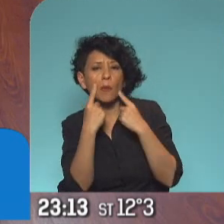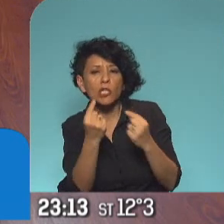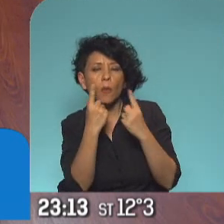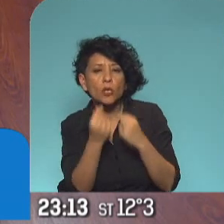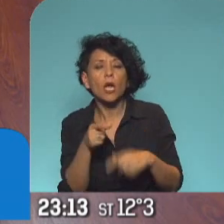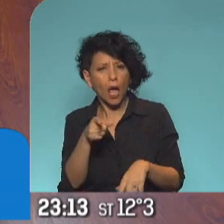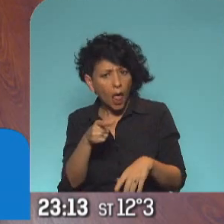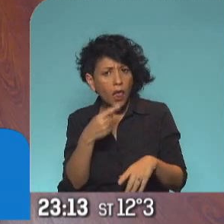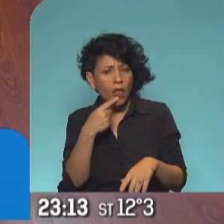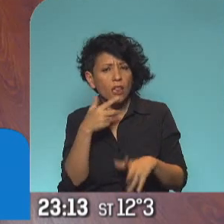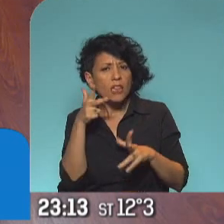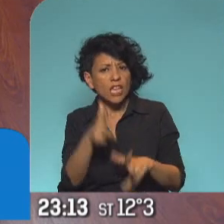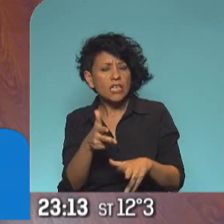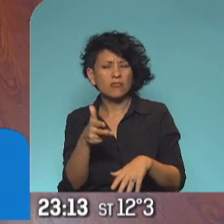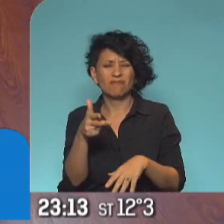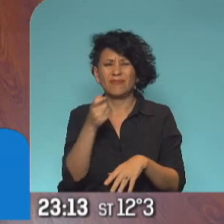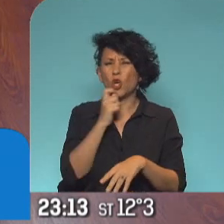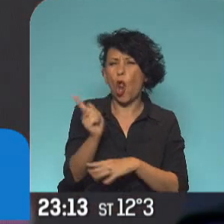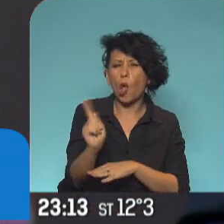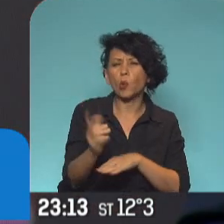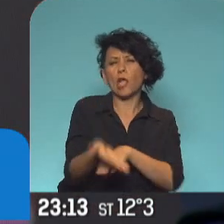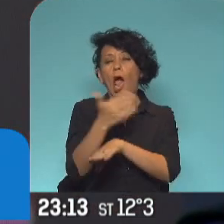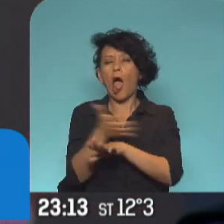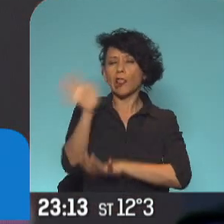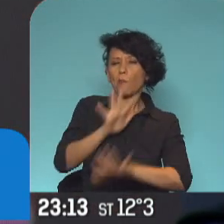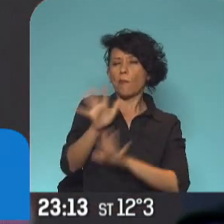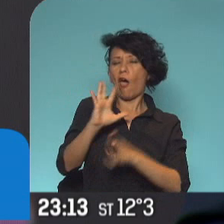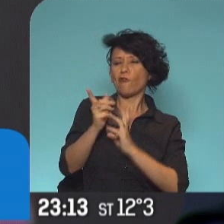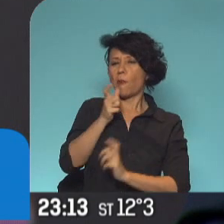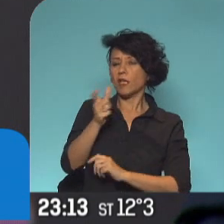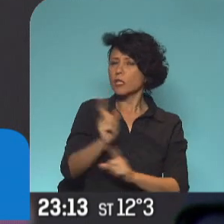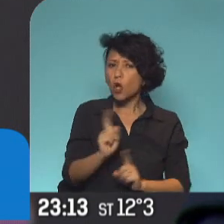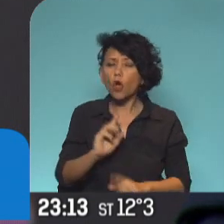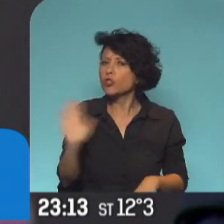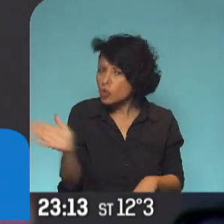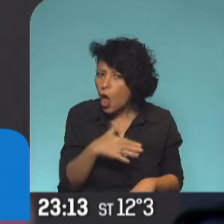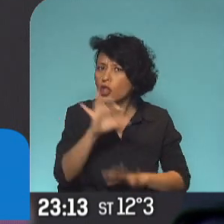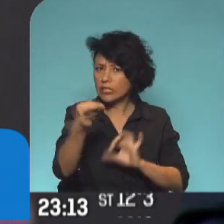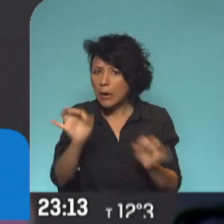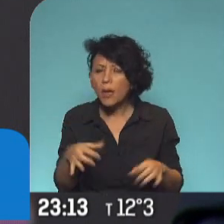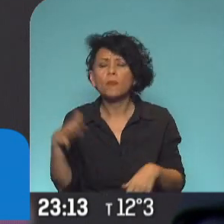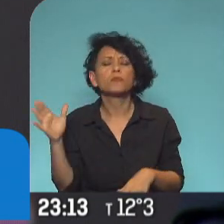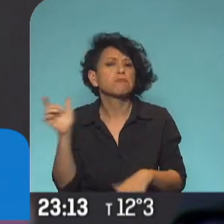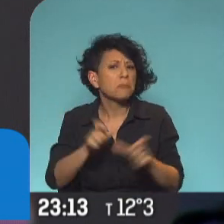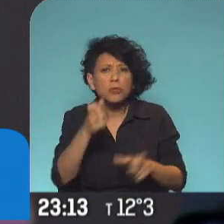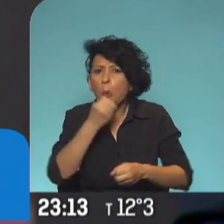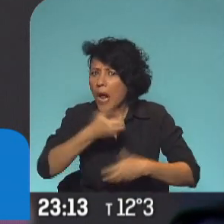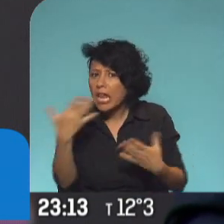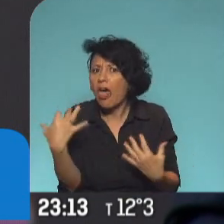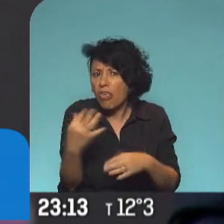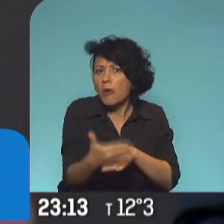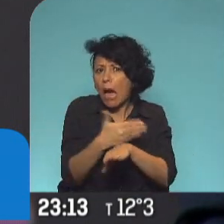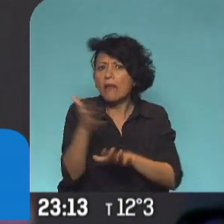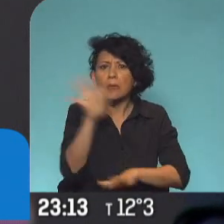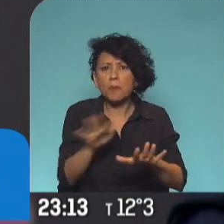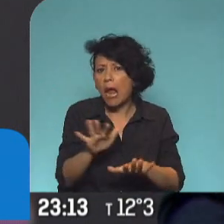él desprecia el coaching o el prepararse. Todos sabemos que todos nos tenemos que preparar para cualquier actividad que desarrollemos.